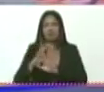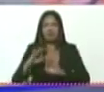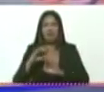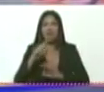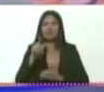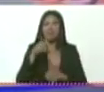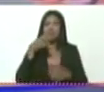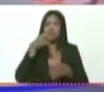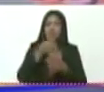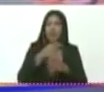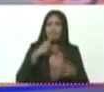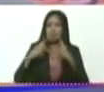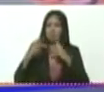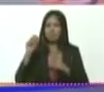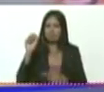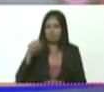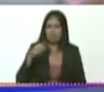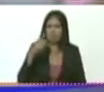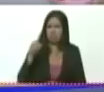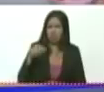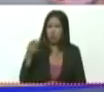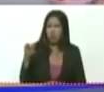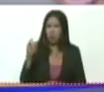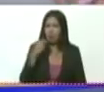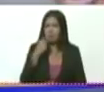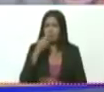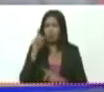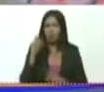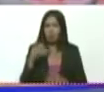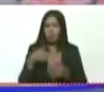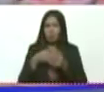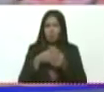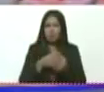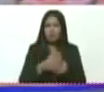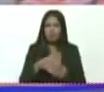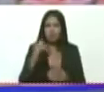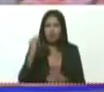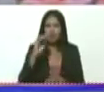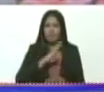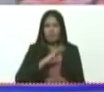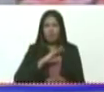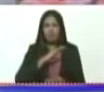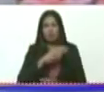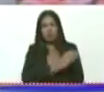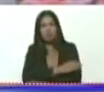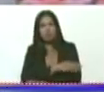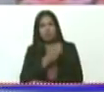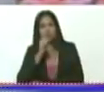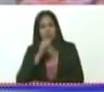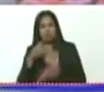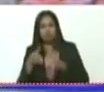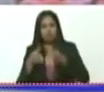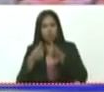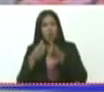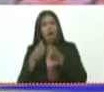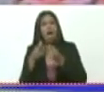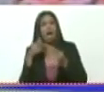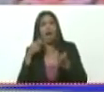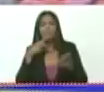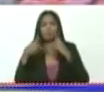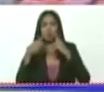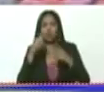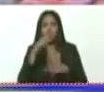política, le pregunto a algún dirigente que quede honesto de la oposición. Esa es la vía política que ustedes